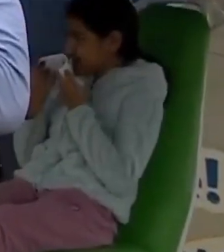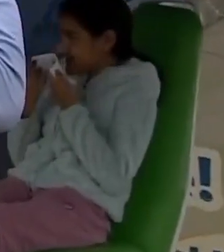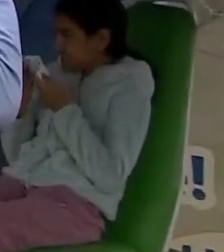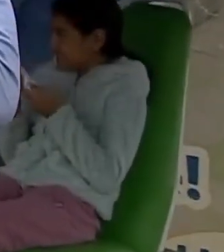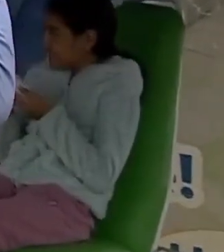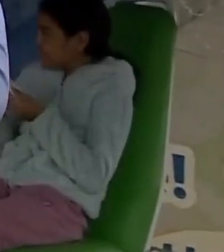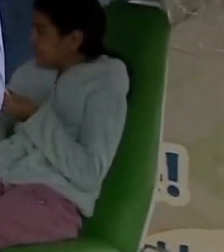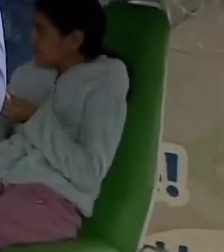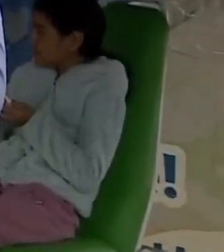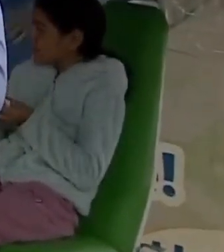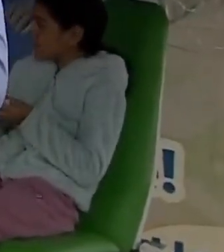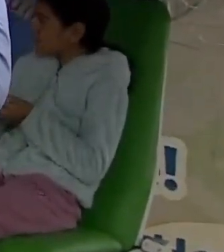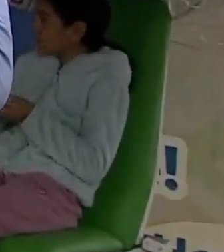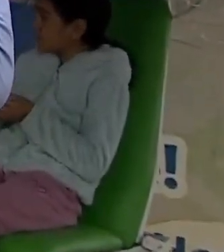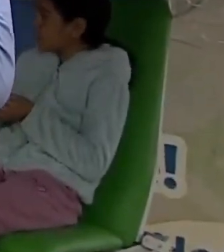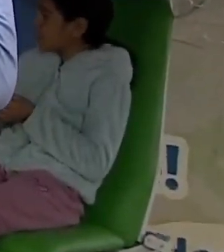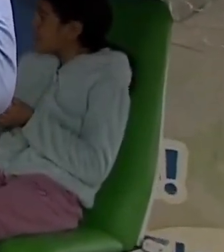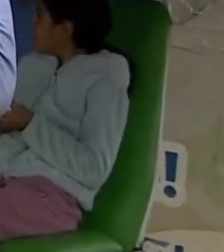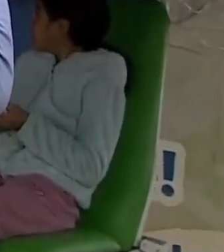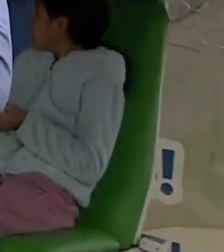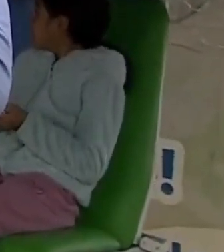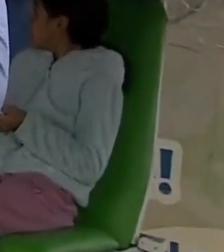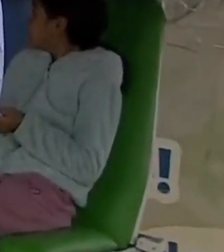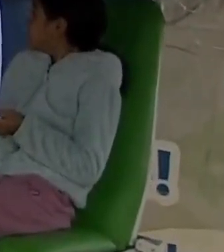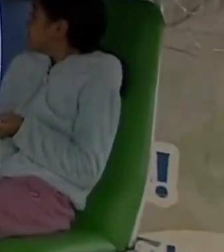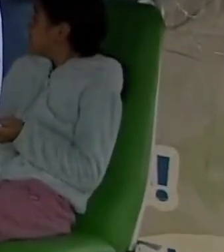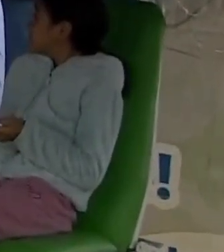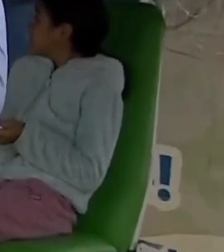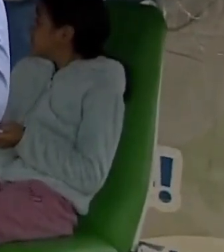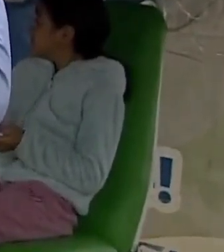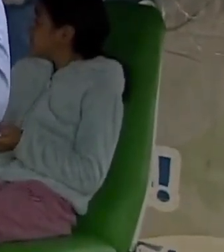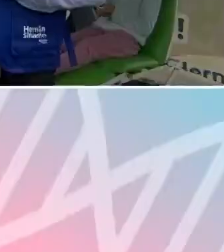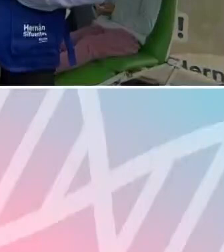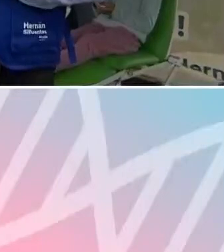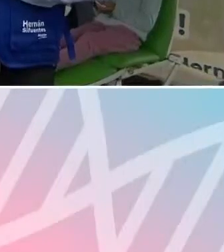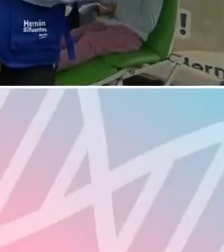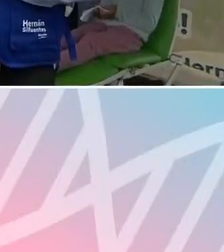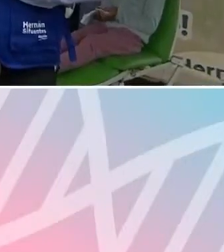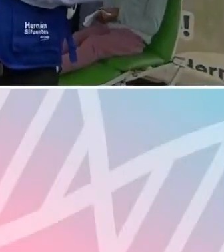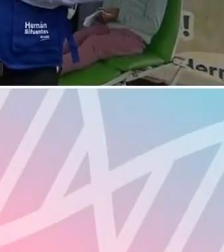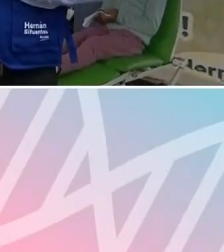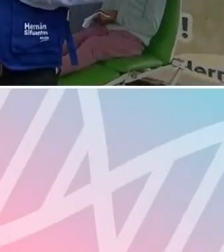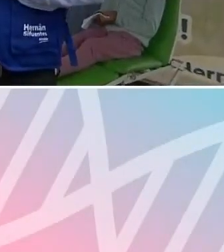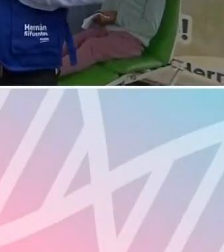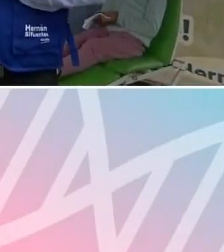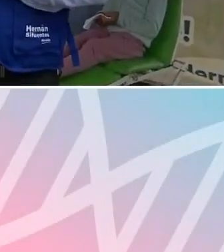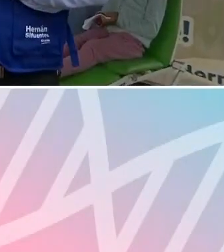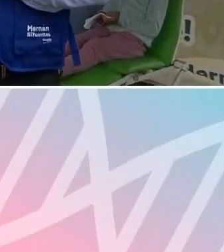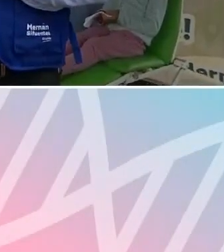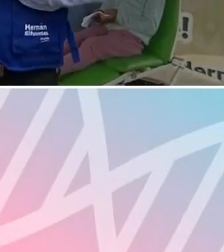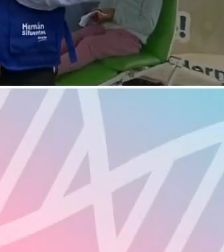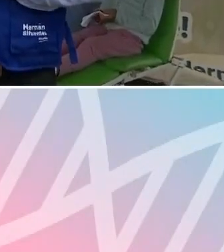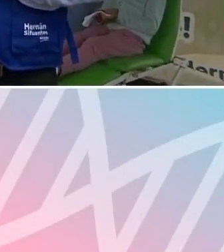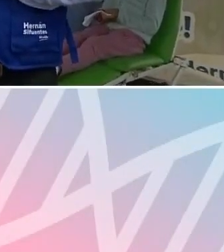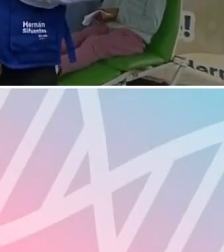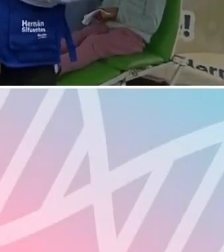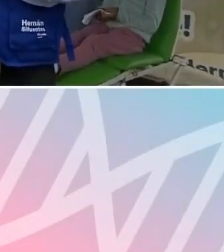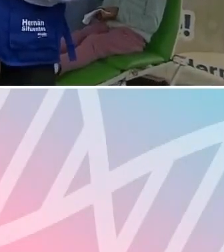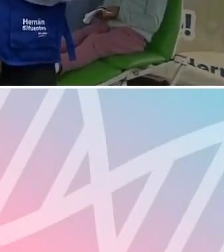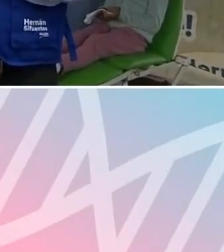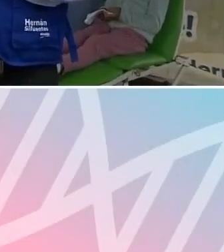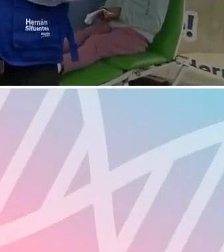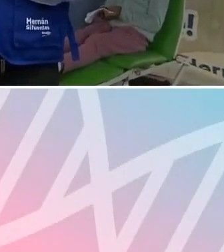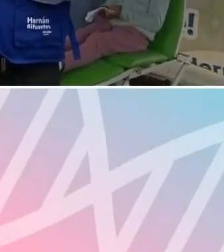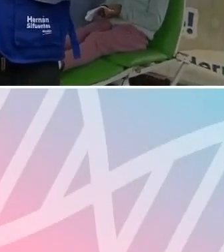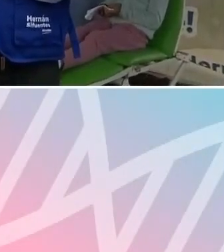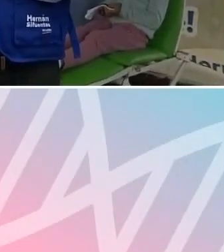sido un poquito de lo que vamos a ver a lo largo del programa, y nos ha acompañado el doctor Iván Rivadeneira, gerente de salud y de desarrollo humano de la Municipalidad San Martín